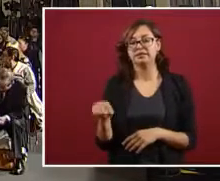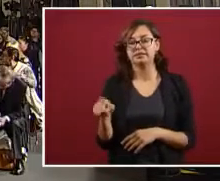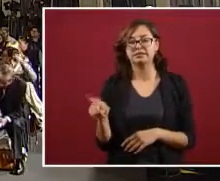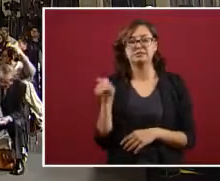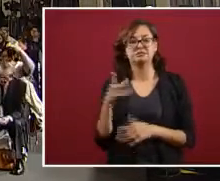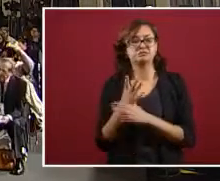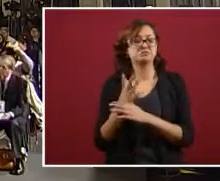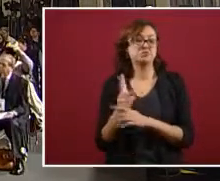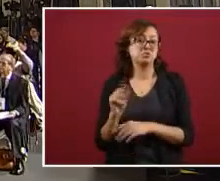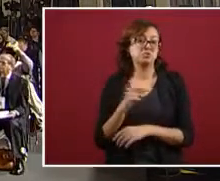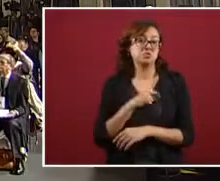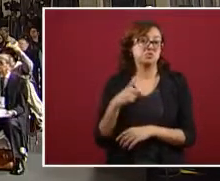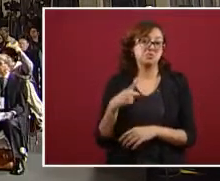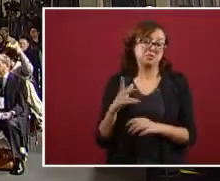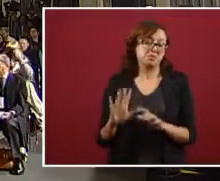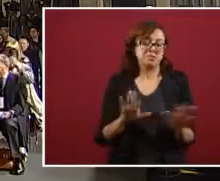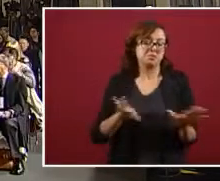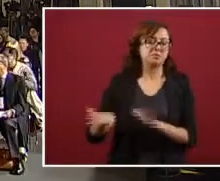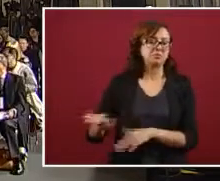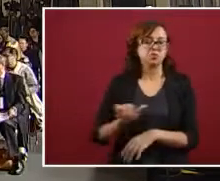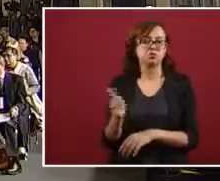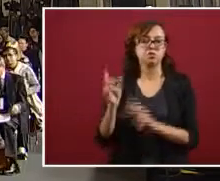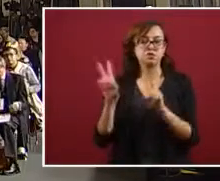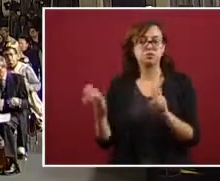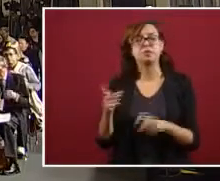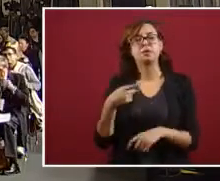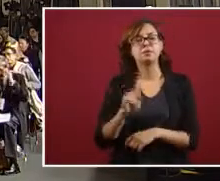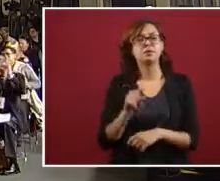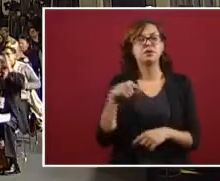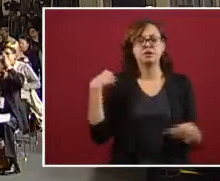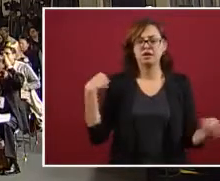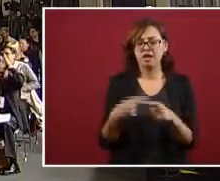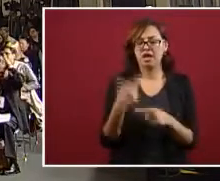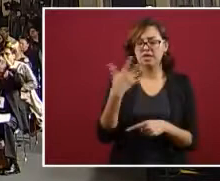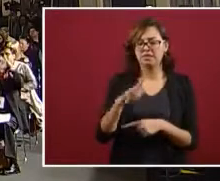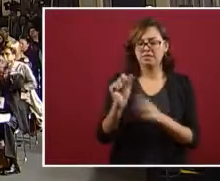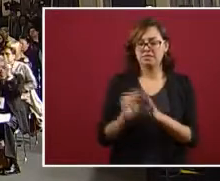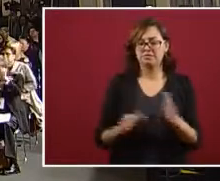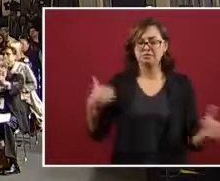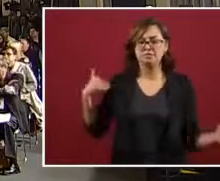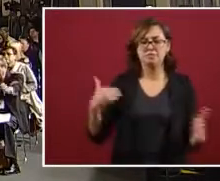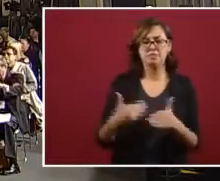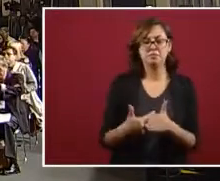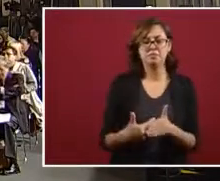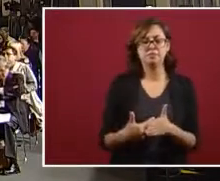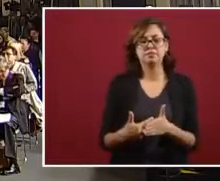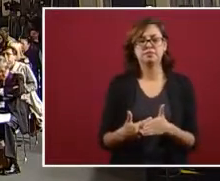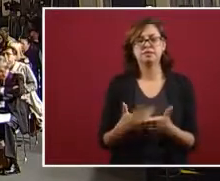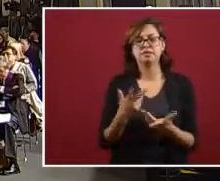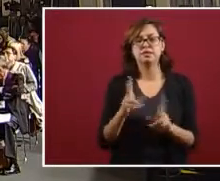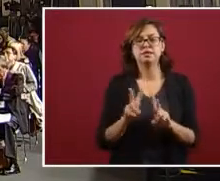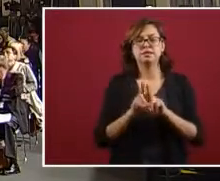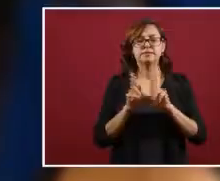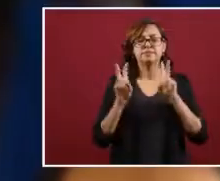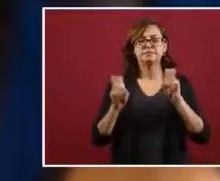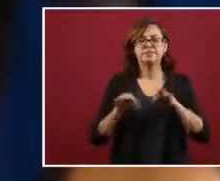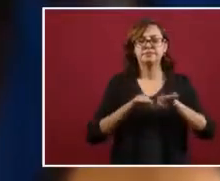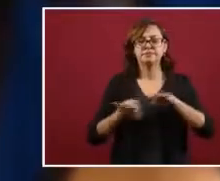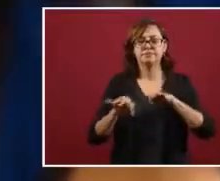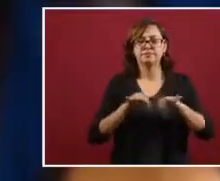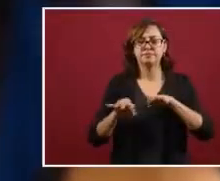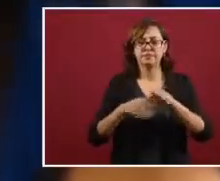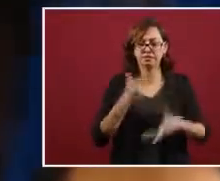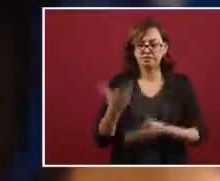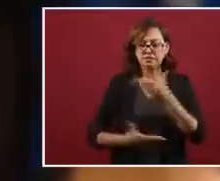toca en 10 meses, su primer año de gobierno, de la cuarta transformación, presidente, en el subejercicio del